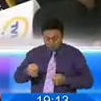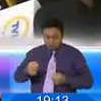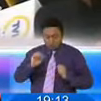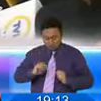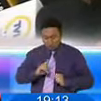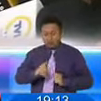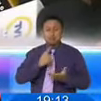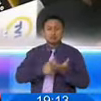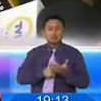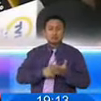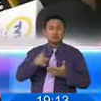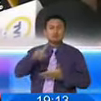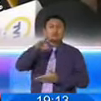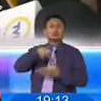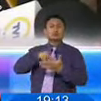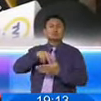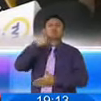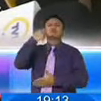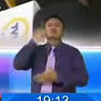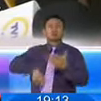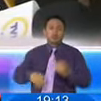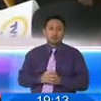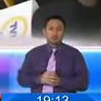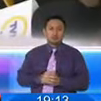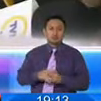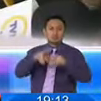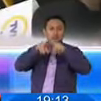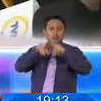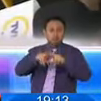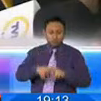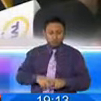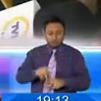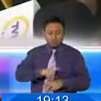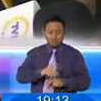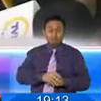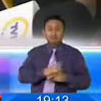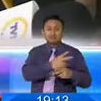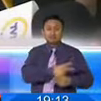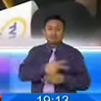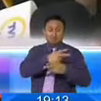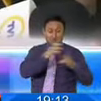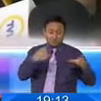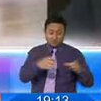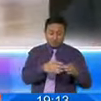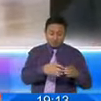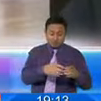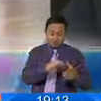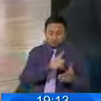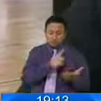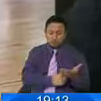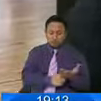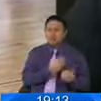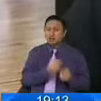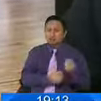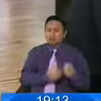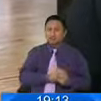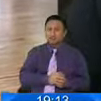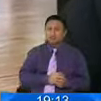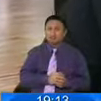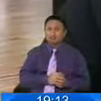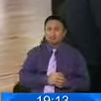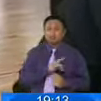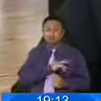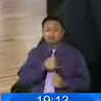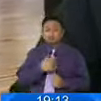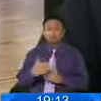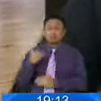tendremos que analizar el contenido de la misma, revisarla, y el Pleno del Consejo tendrá que analizar la medida pertinente. Por último, asegura que esperará